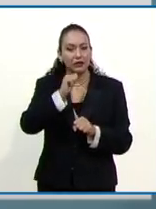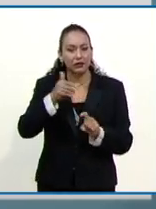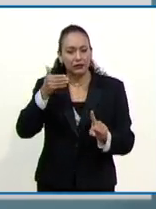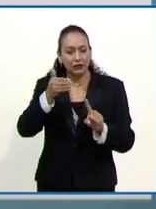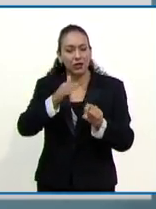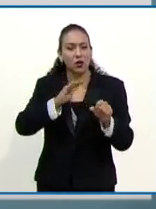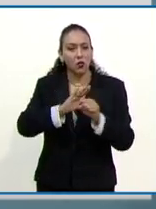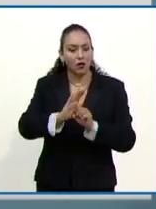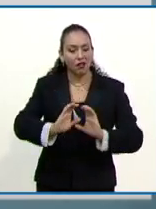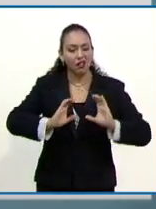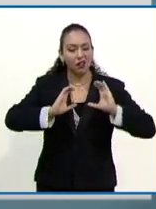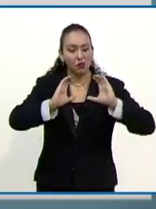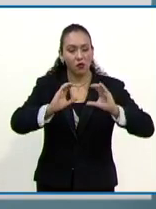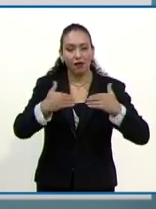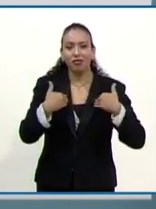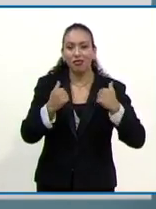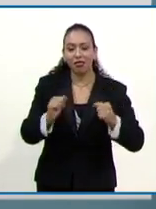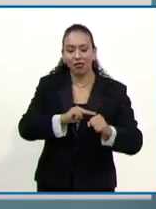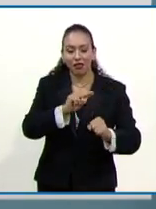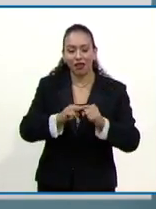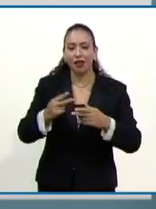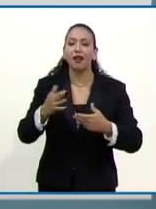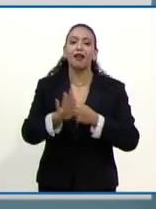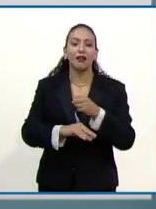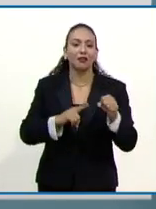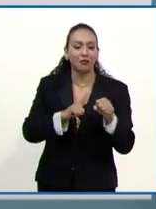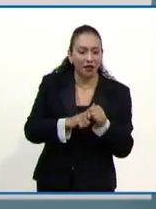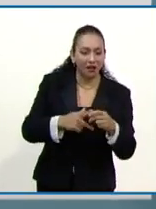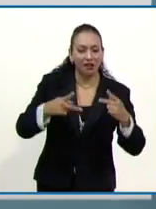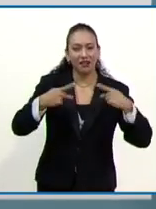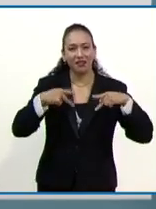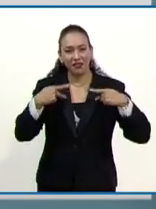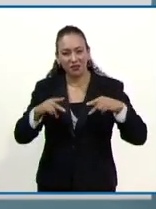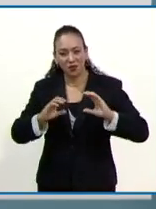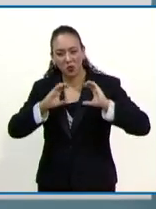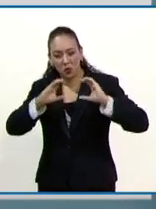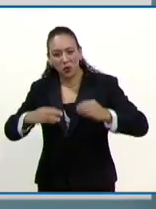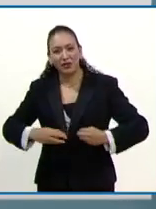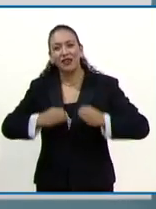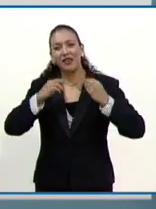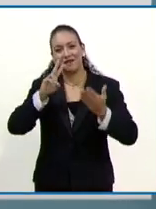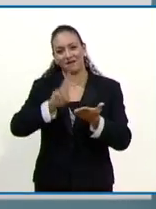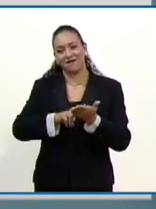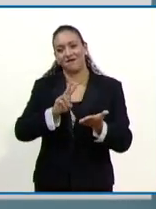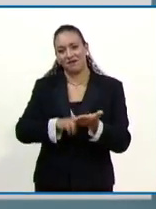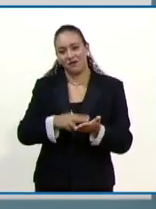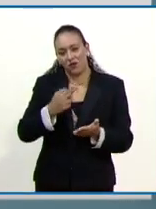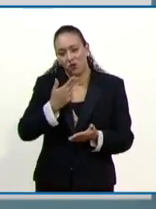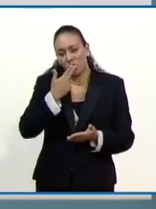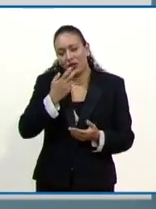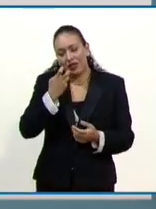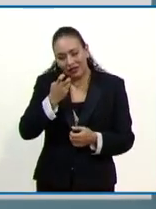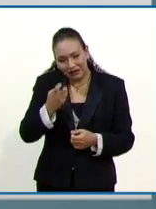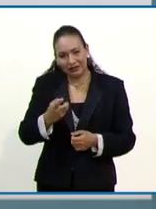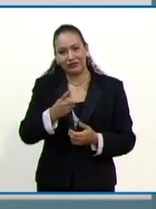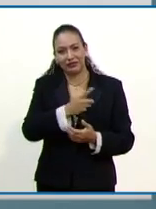de resiliencia para que la vida y la prevalencia de ese